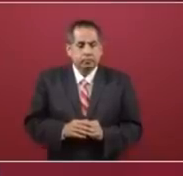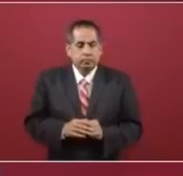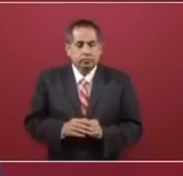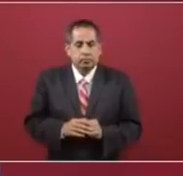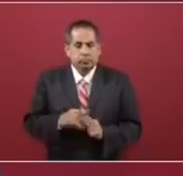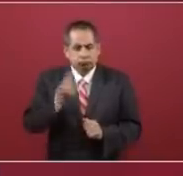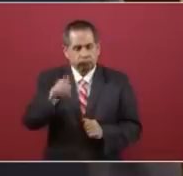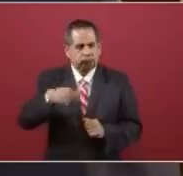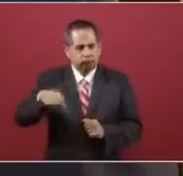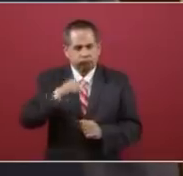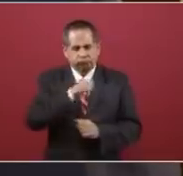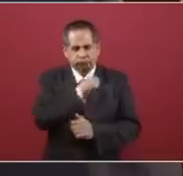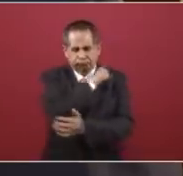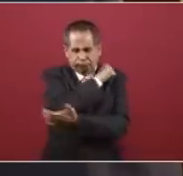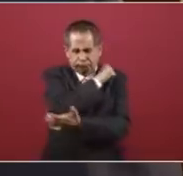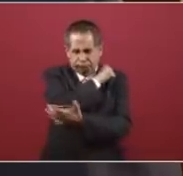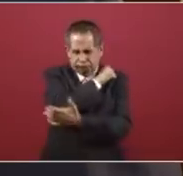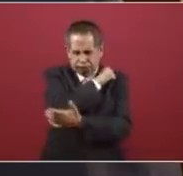codos.